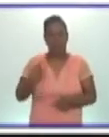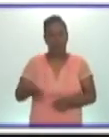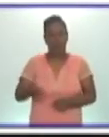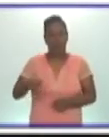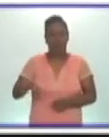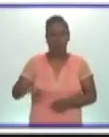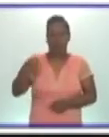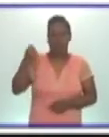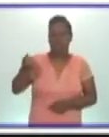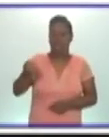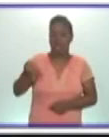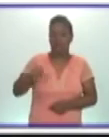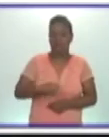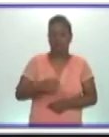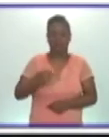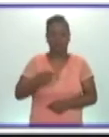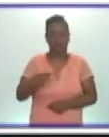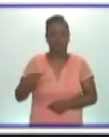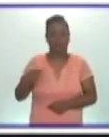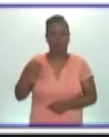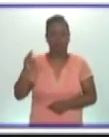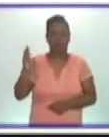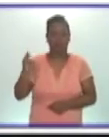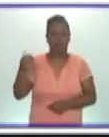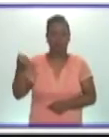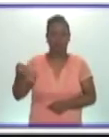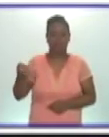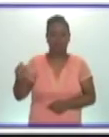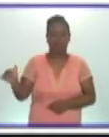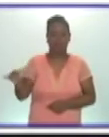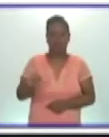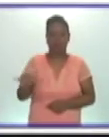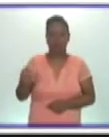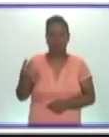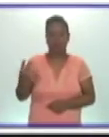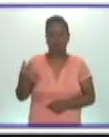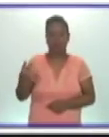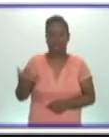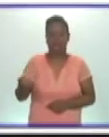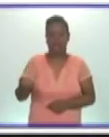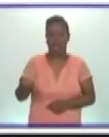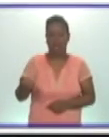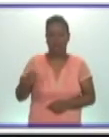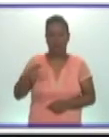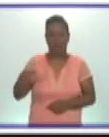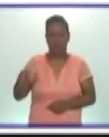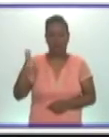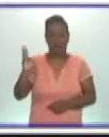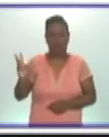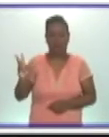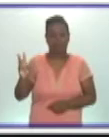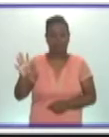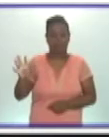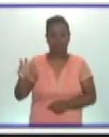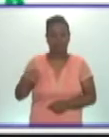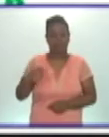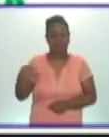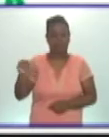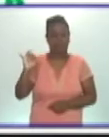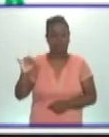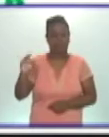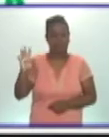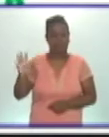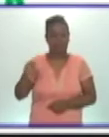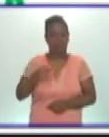a, 5a menos 3a son 2a. Ahora voy con las letras b, 3b menos 7b me da